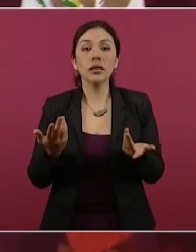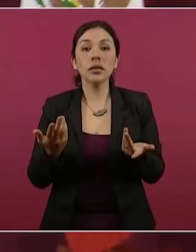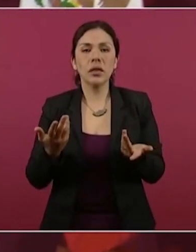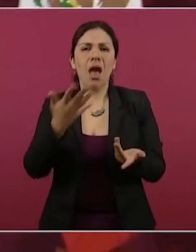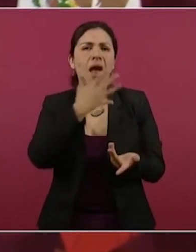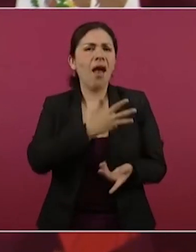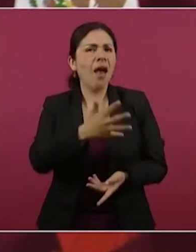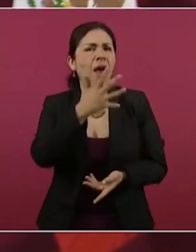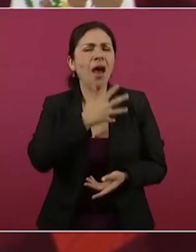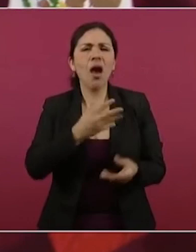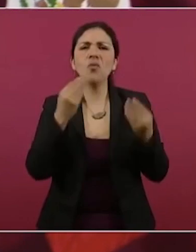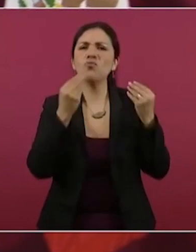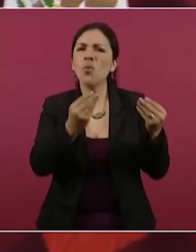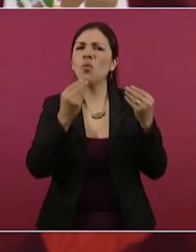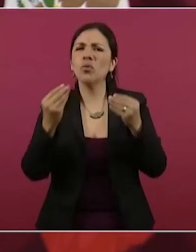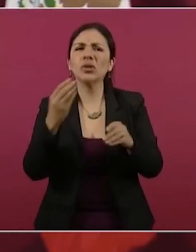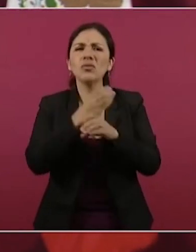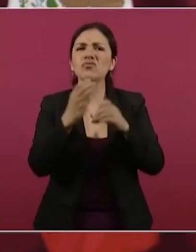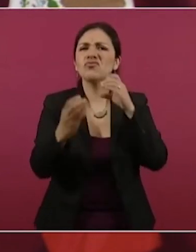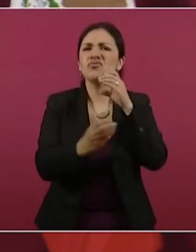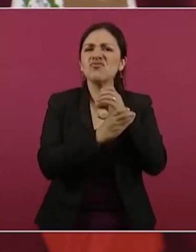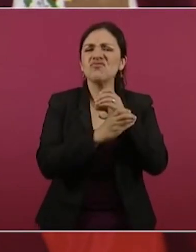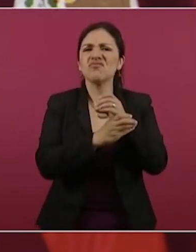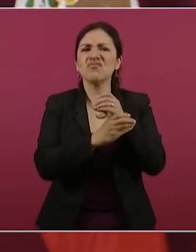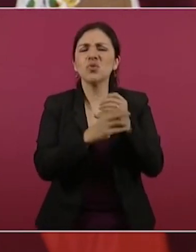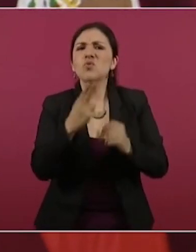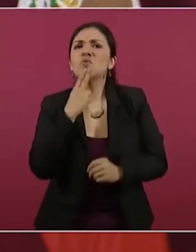hay muchísimos bienes